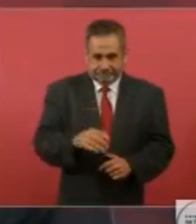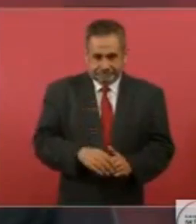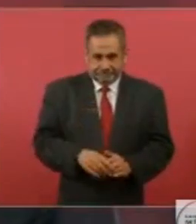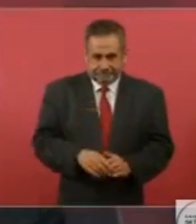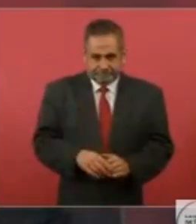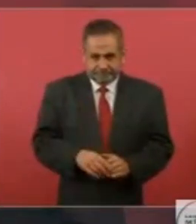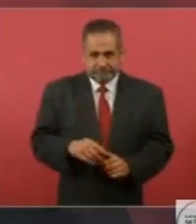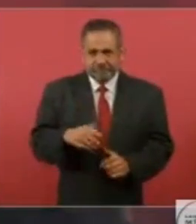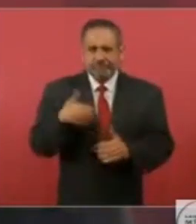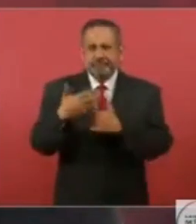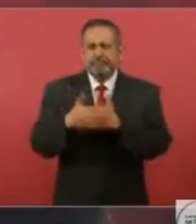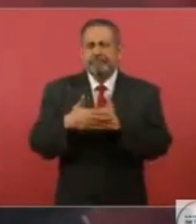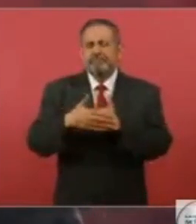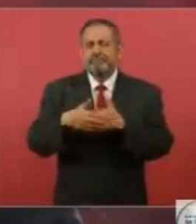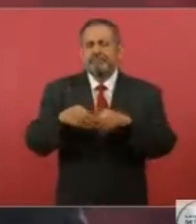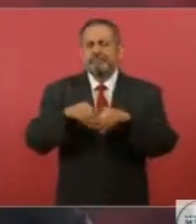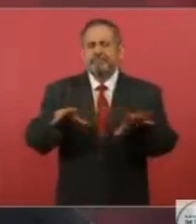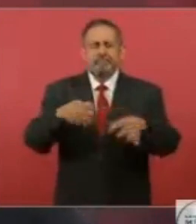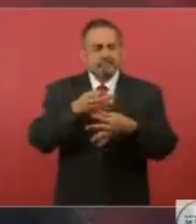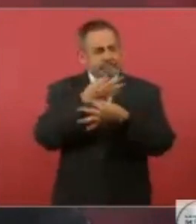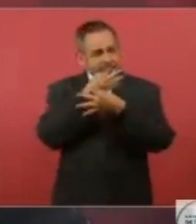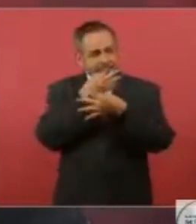a dar a conocer, porque todo es